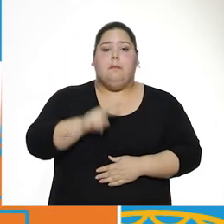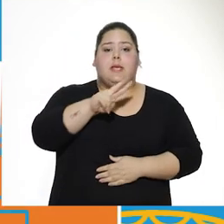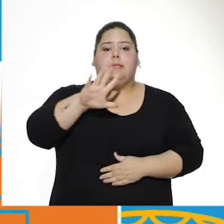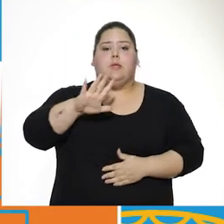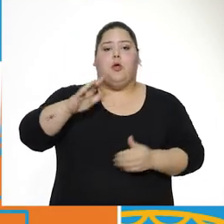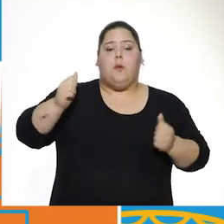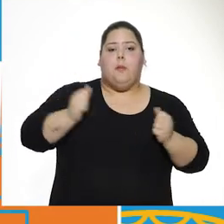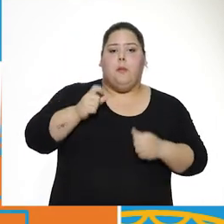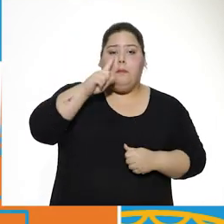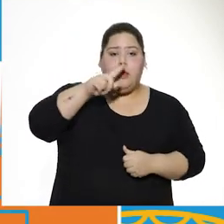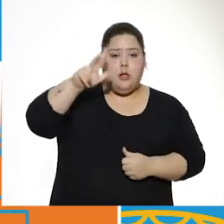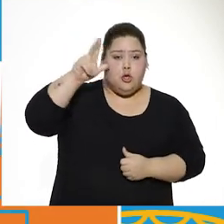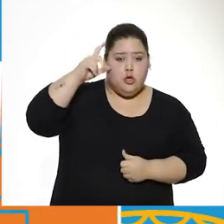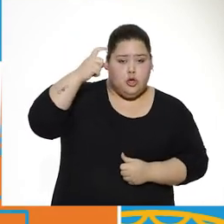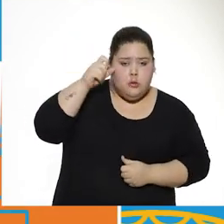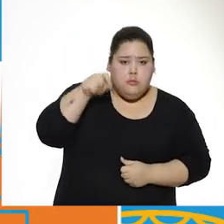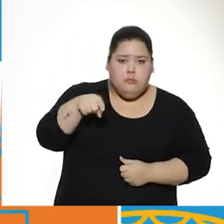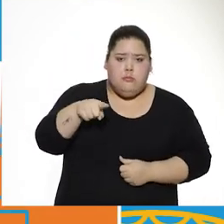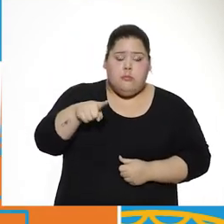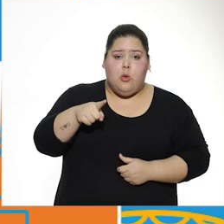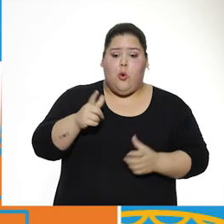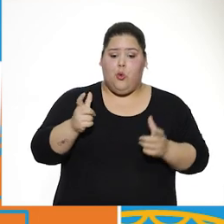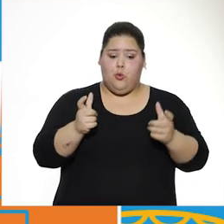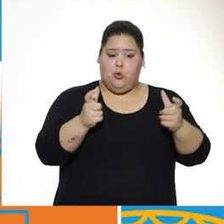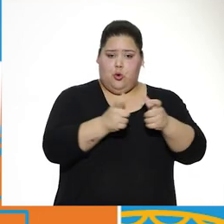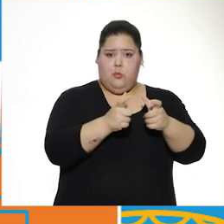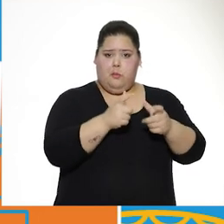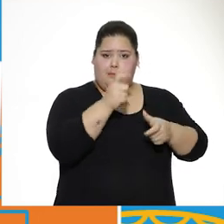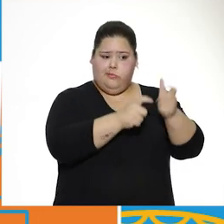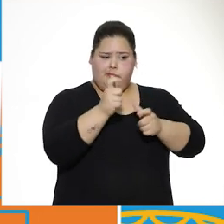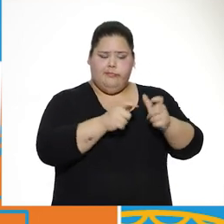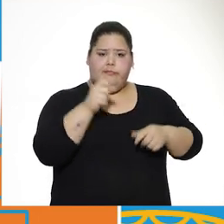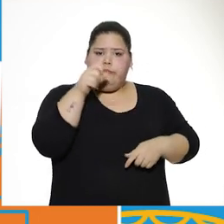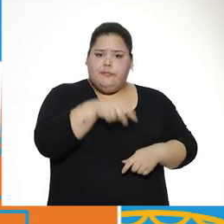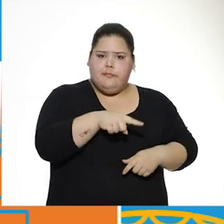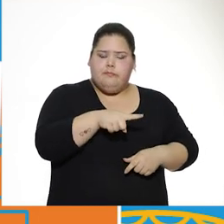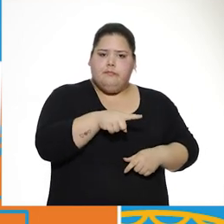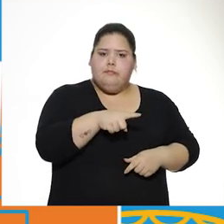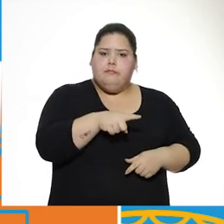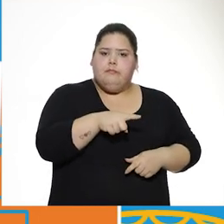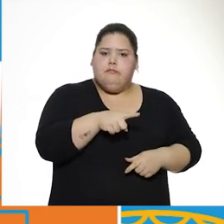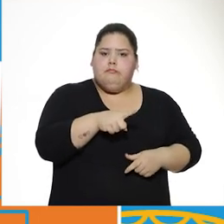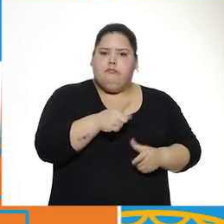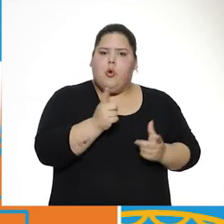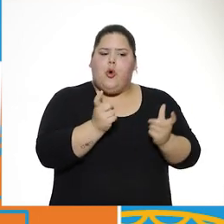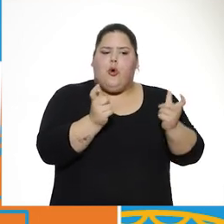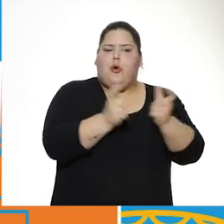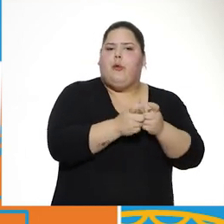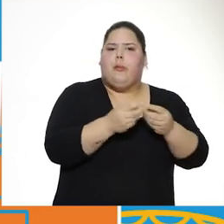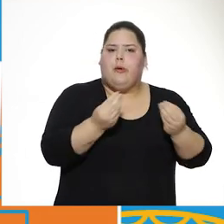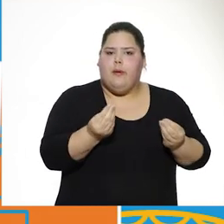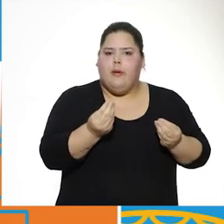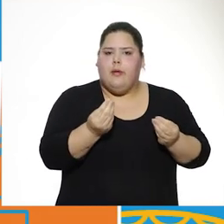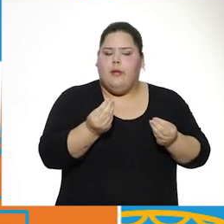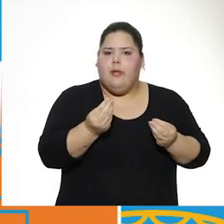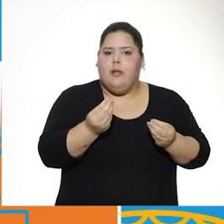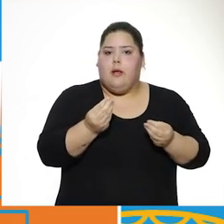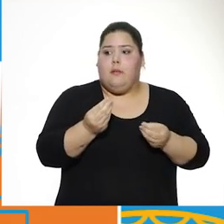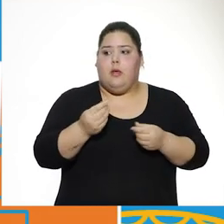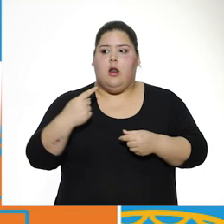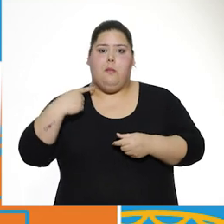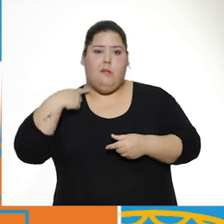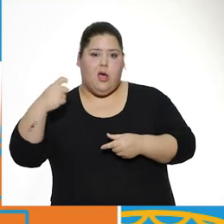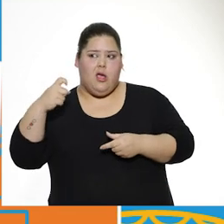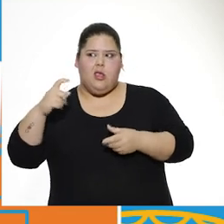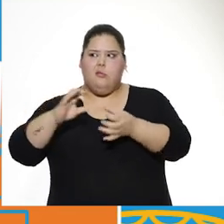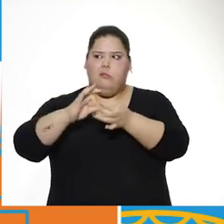de 1810, un grupo de patriotas se reunieron para liberarnos de España